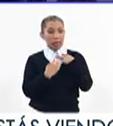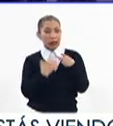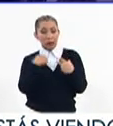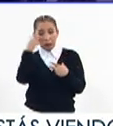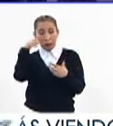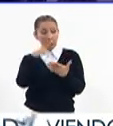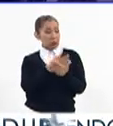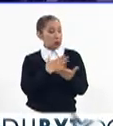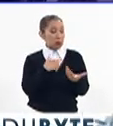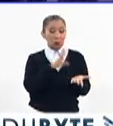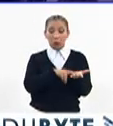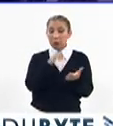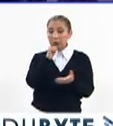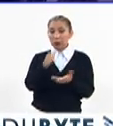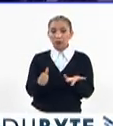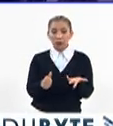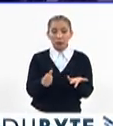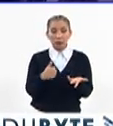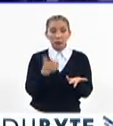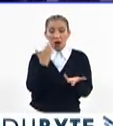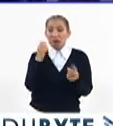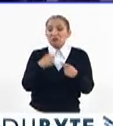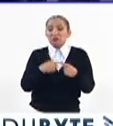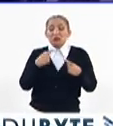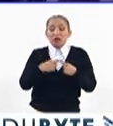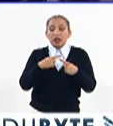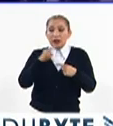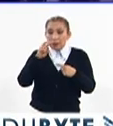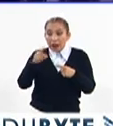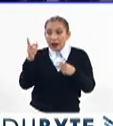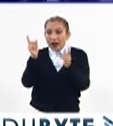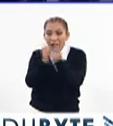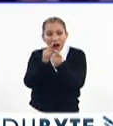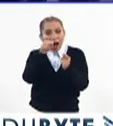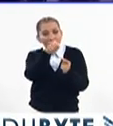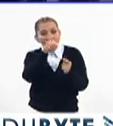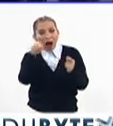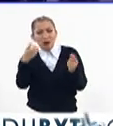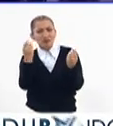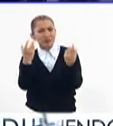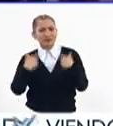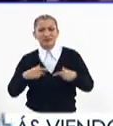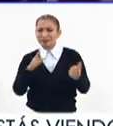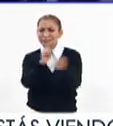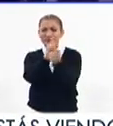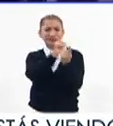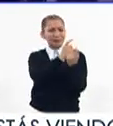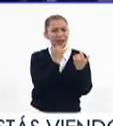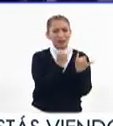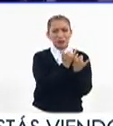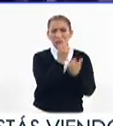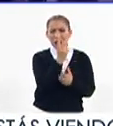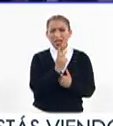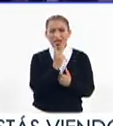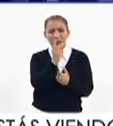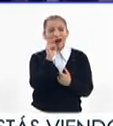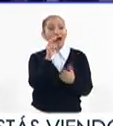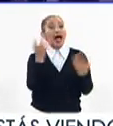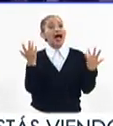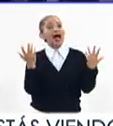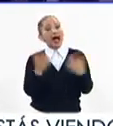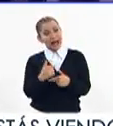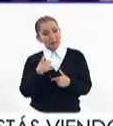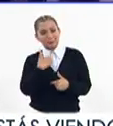a pensar que lo que estás haciendo no está bien hecho, porque no hay quien. Ya vienes, te juntas con bastantes afines a ti y ya te das cuenta y